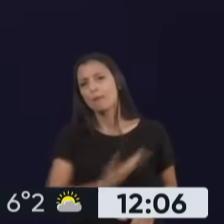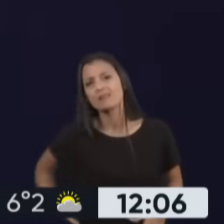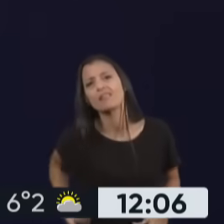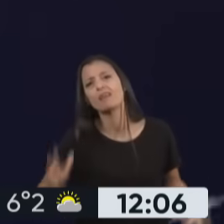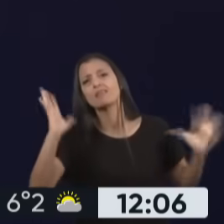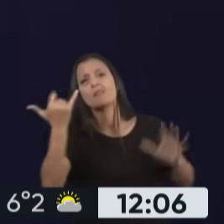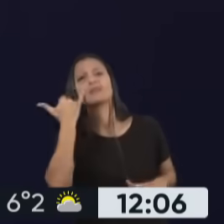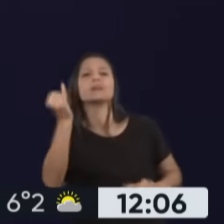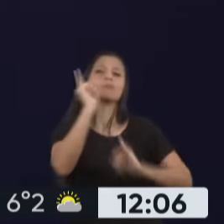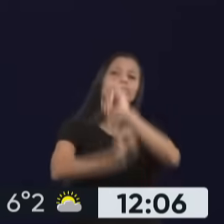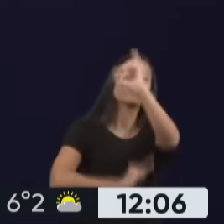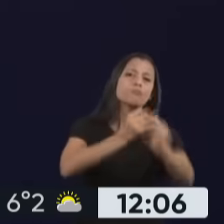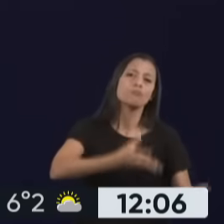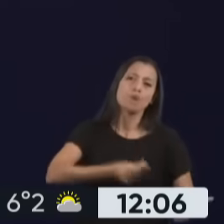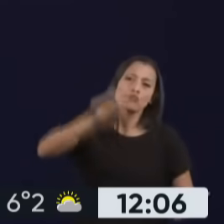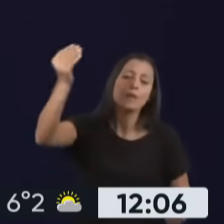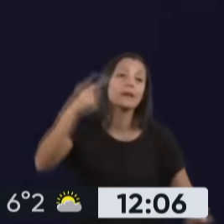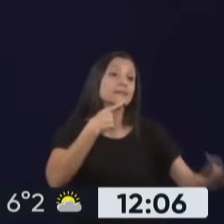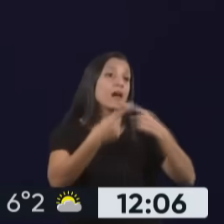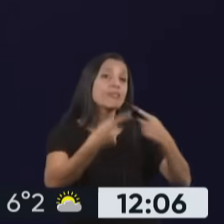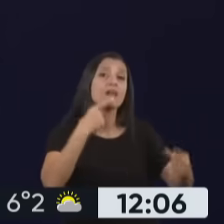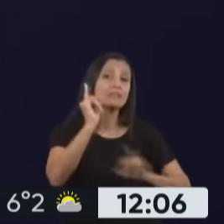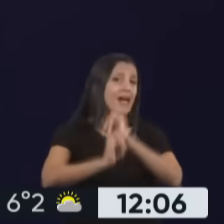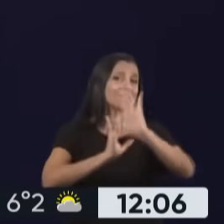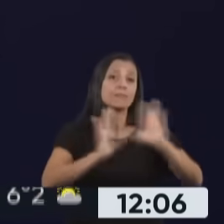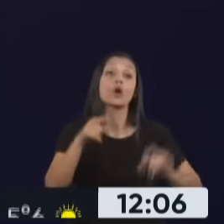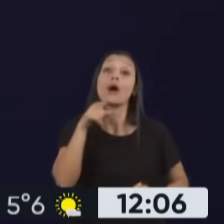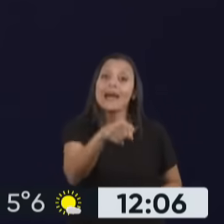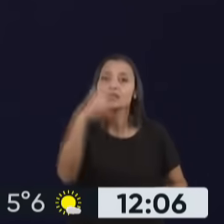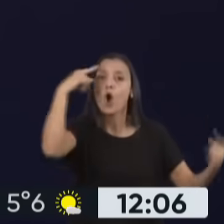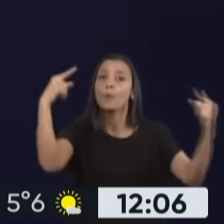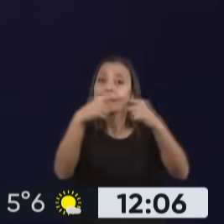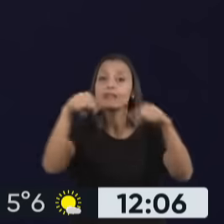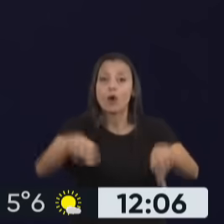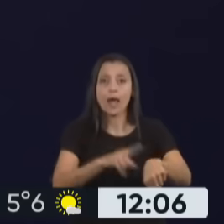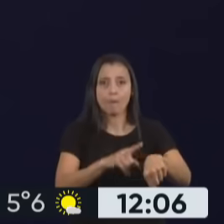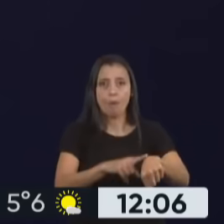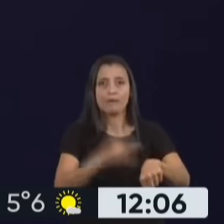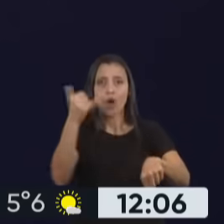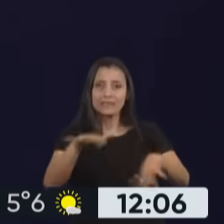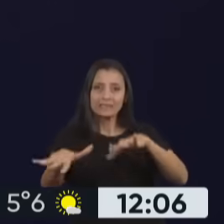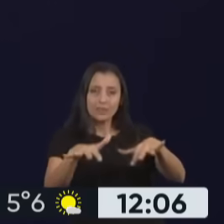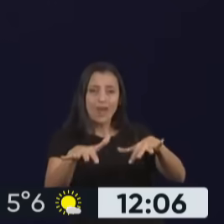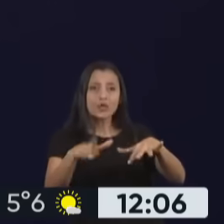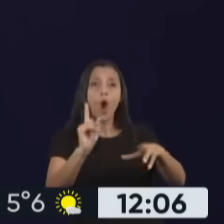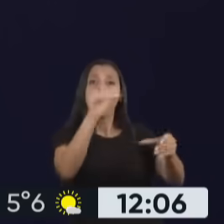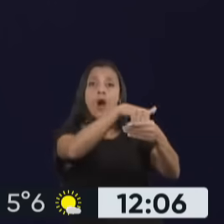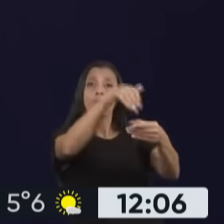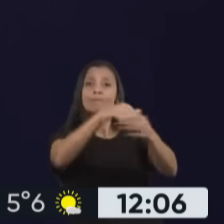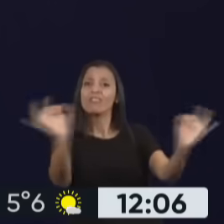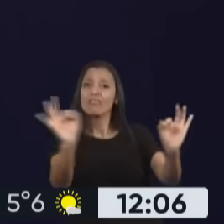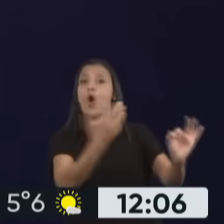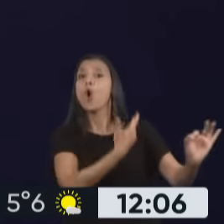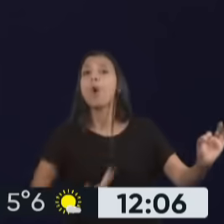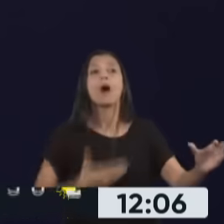una oportunidad, en más de una entrevista. Es una meta que ha quedado cuando estás en este esquema de no intervención,